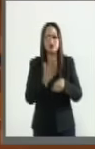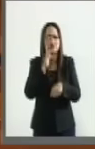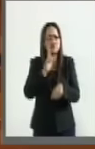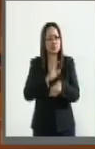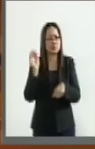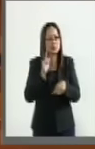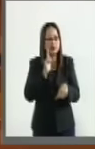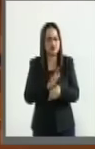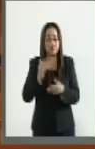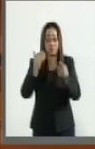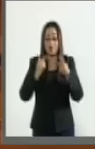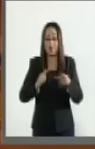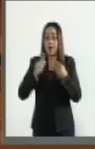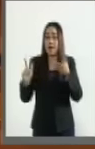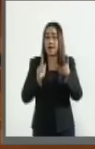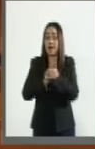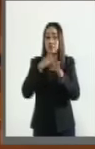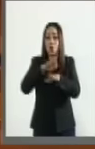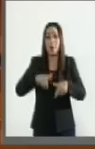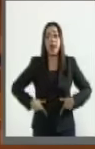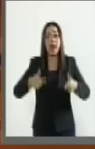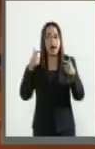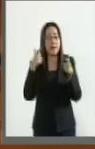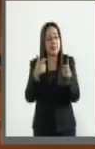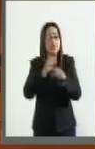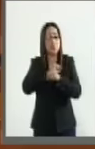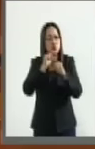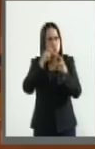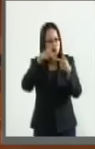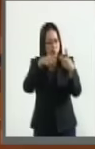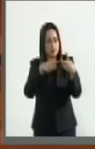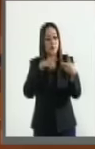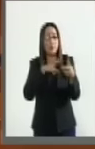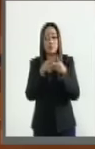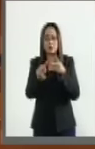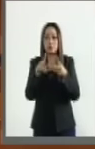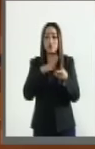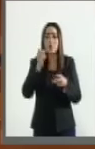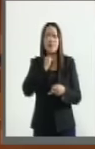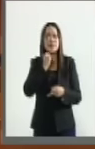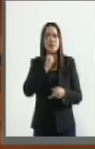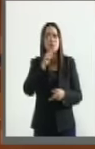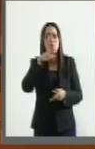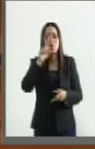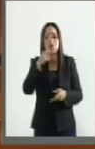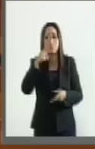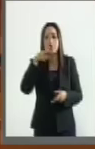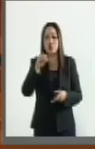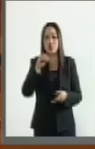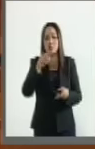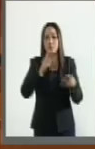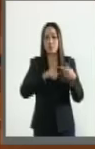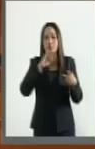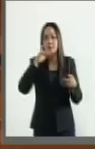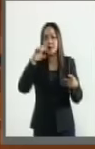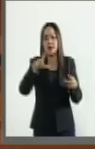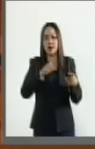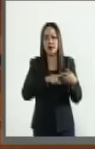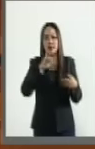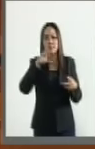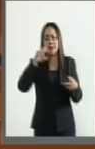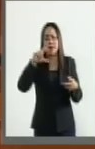Federal de Armas de Fuego y Explosivos. Esta iniciativa, que fue presentada por los senadores Luis Humberto Fernández, Miguel Barbosa, Ismael